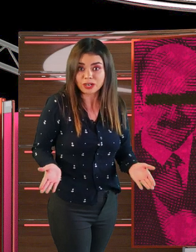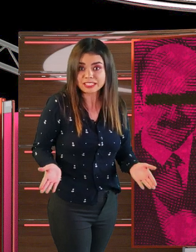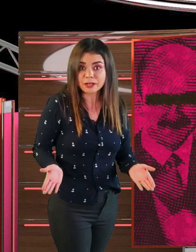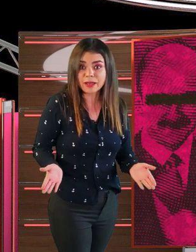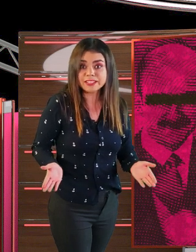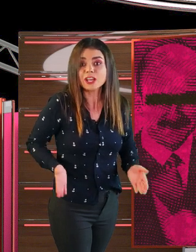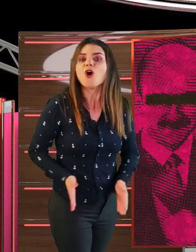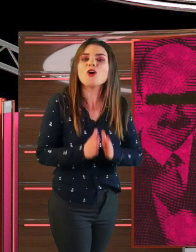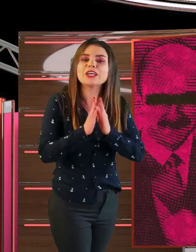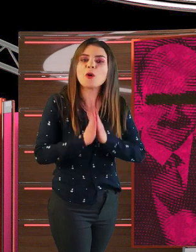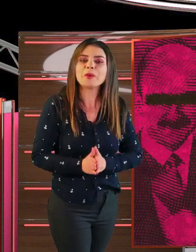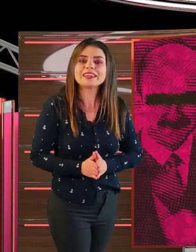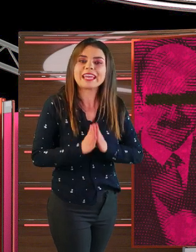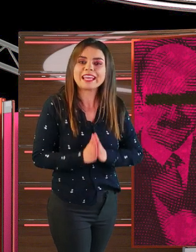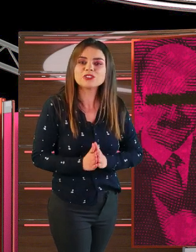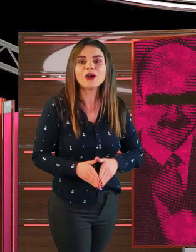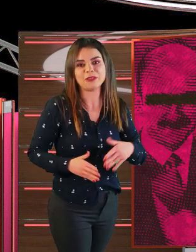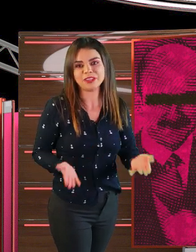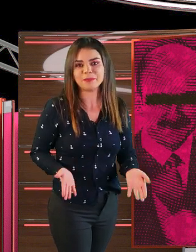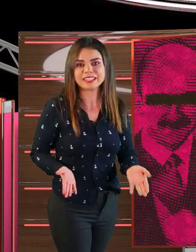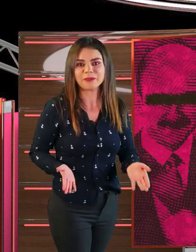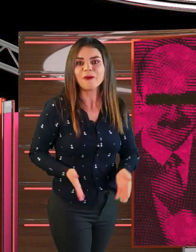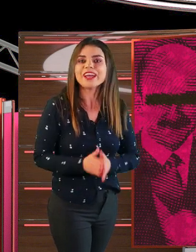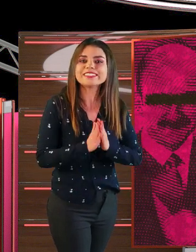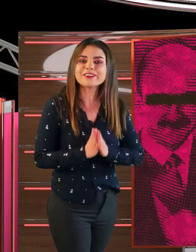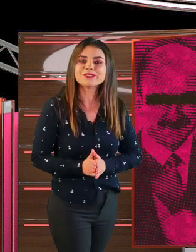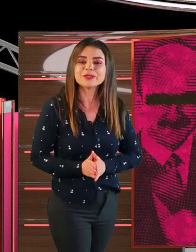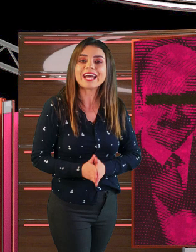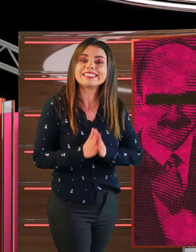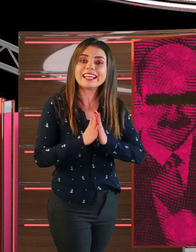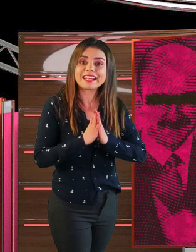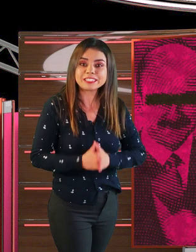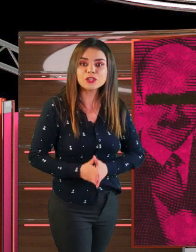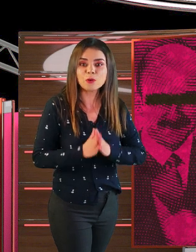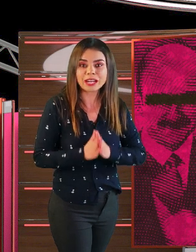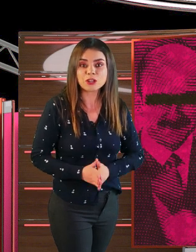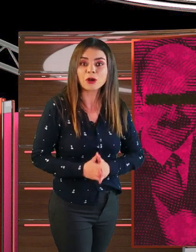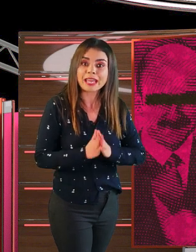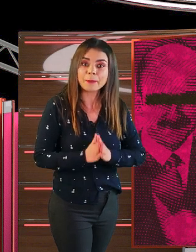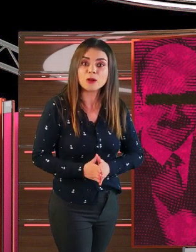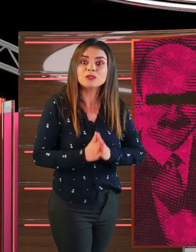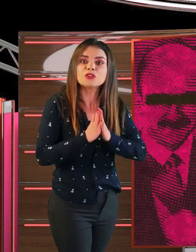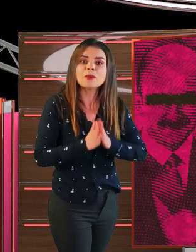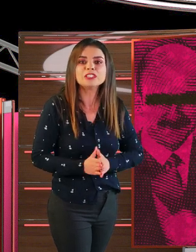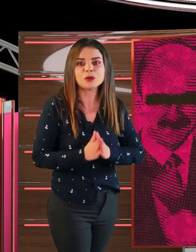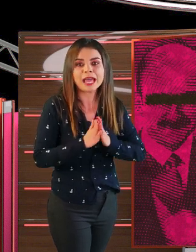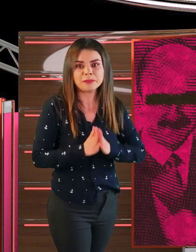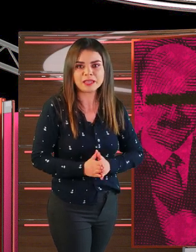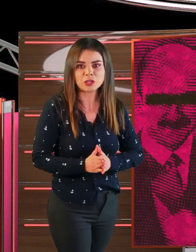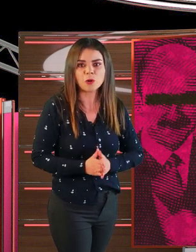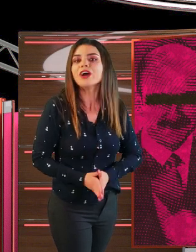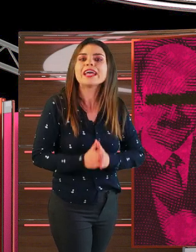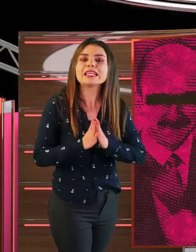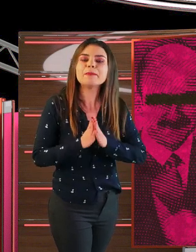hay democracia en el país. Hoy se comprende que eso quedó en el pasado. Esta consulta es el ejercicio democrático que abre una nueva historia